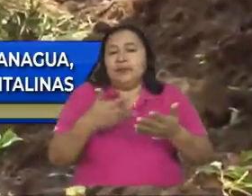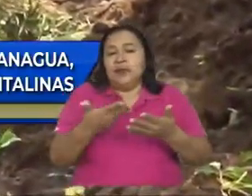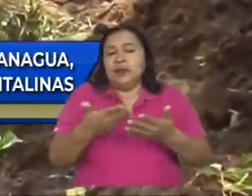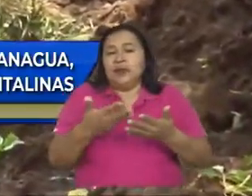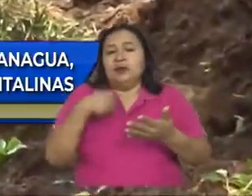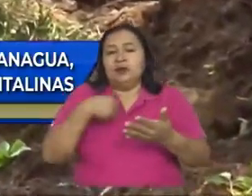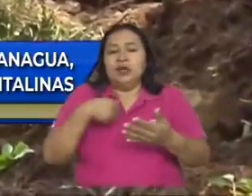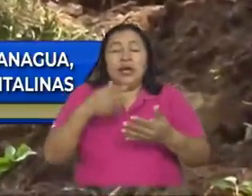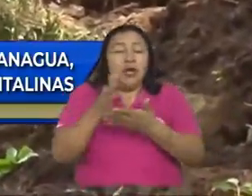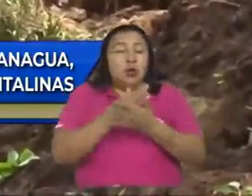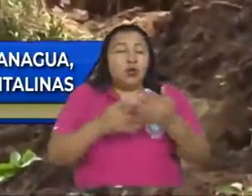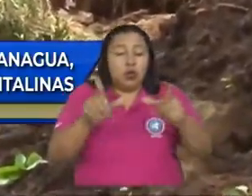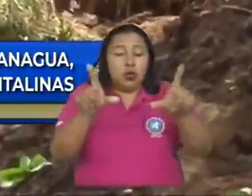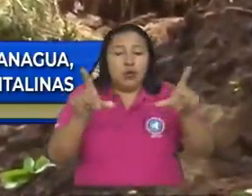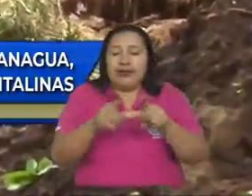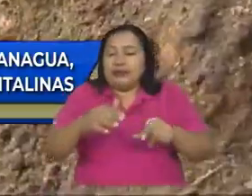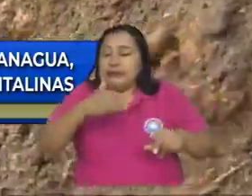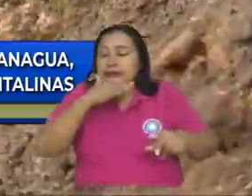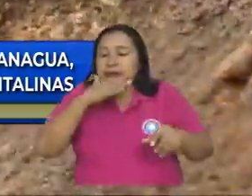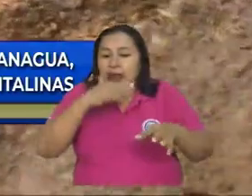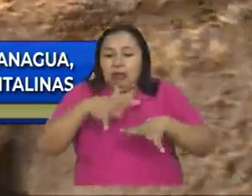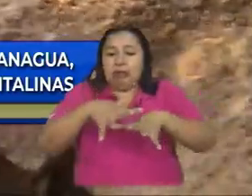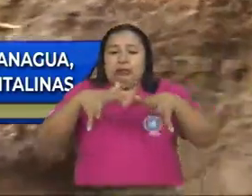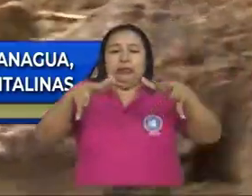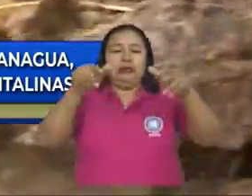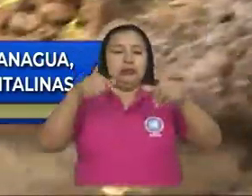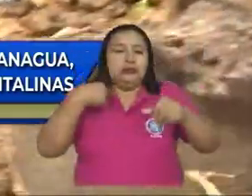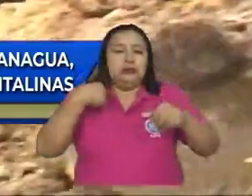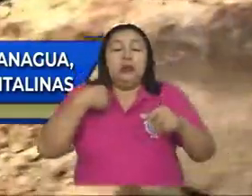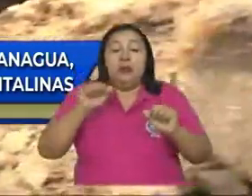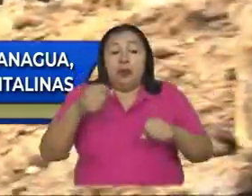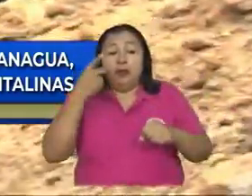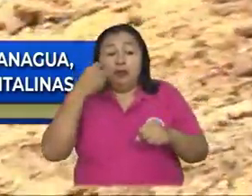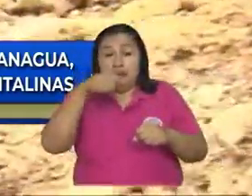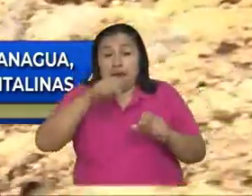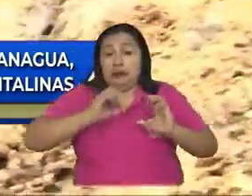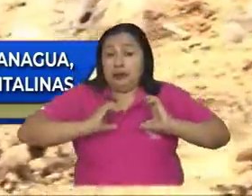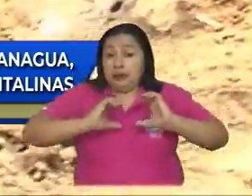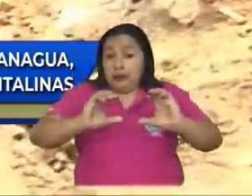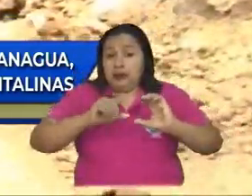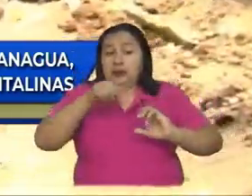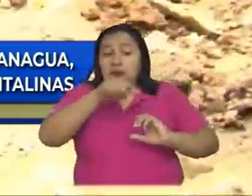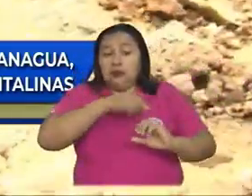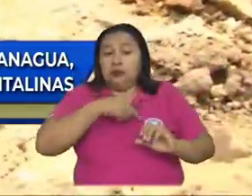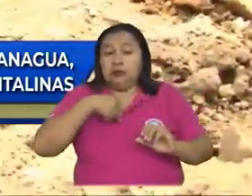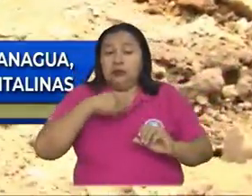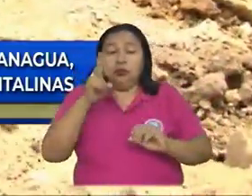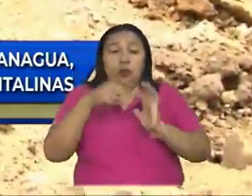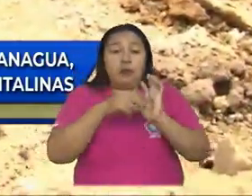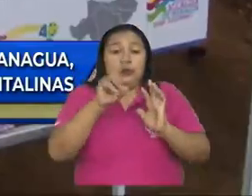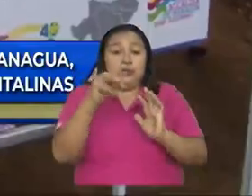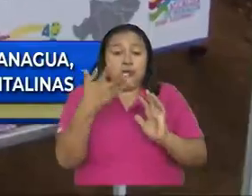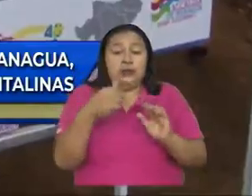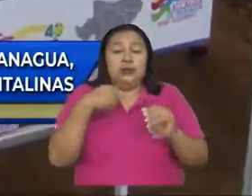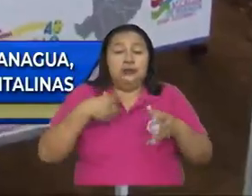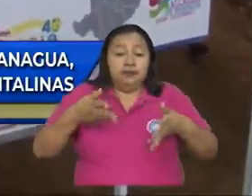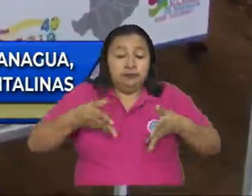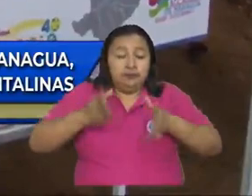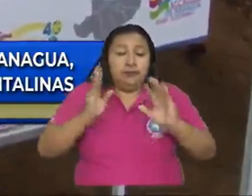de puntos críticos en cada uno de los barrios. Nosotros estamos observando, por ejemplo, estas calles. Nosotros tuvimos en el 2019, entregamos